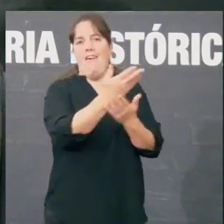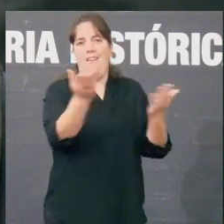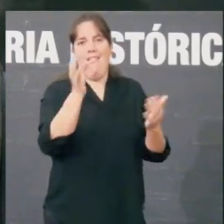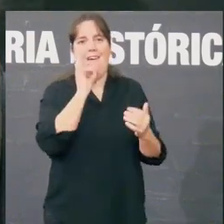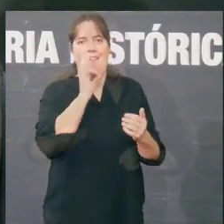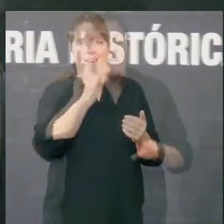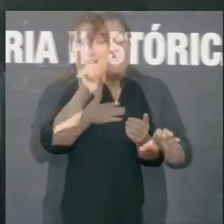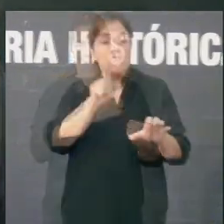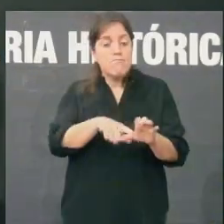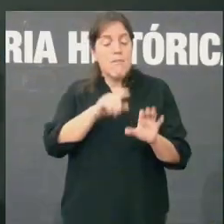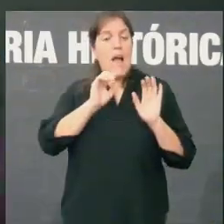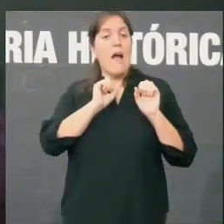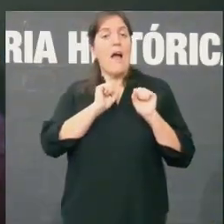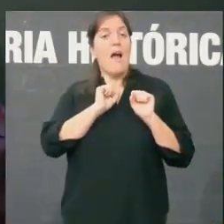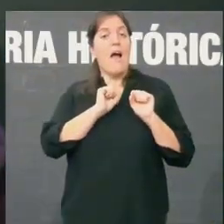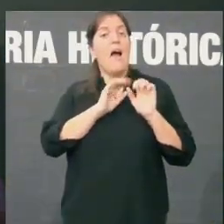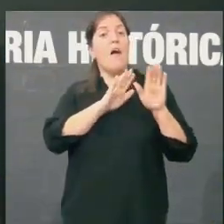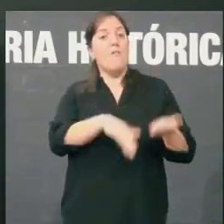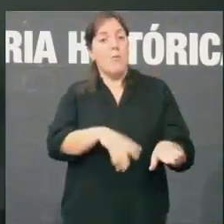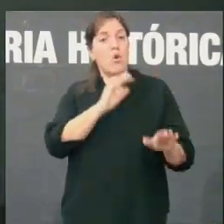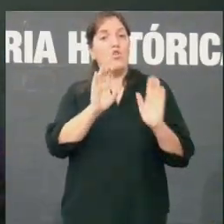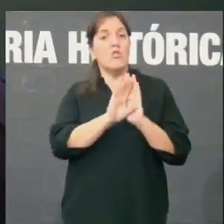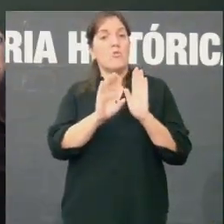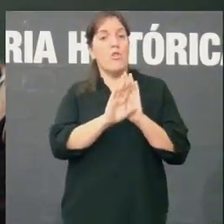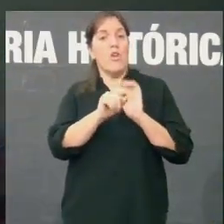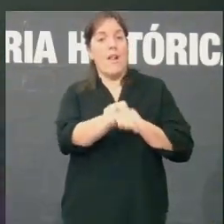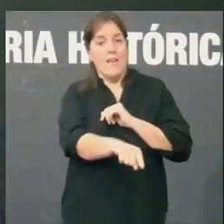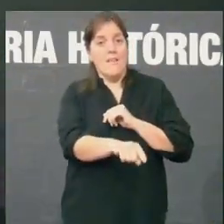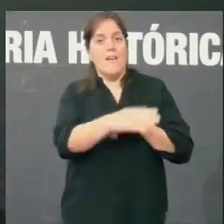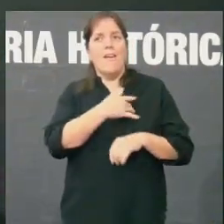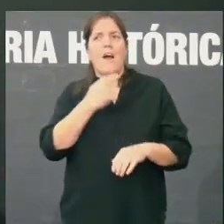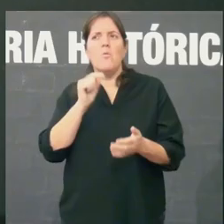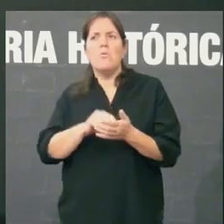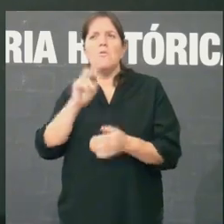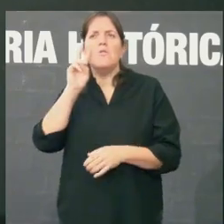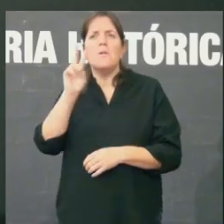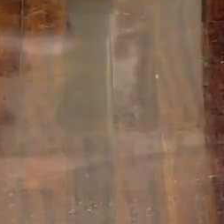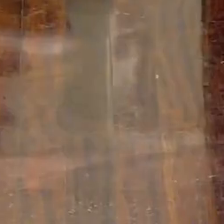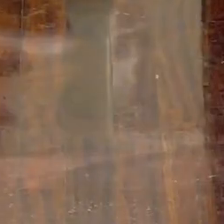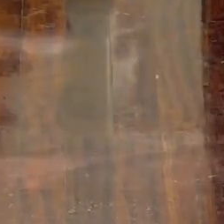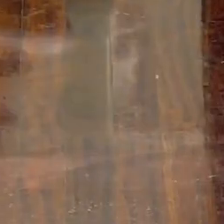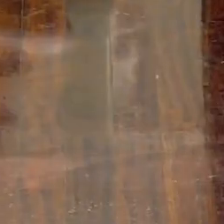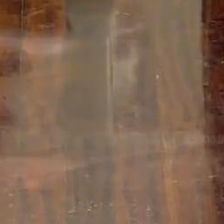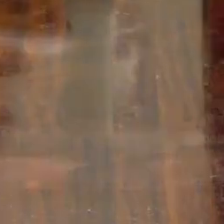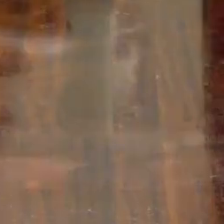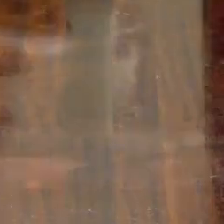en la sociedad de galega. Hay un problema de visión de país, de visión de sociedad.